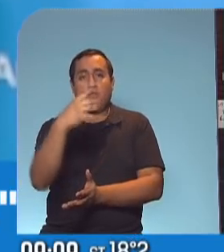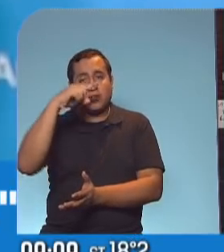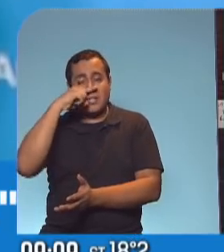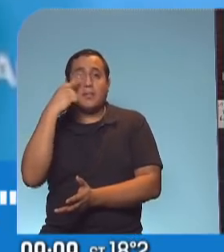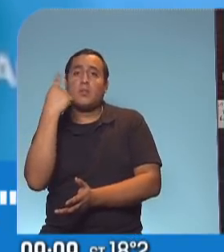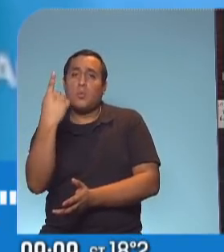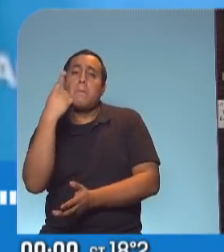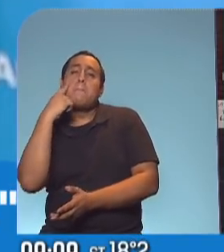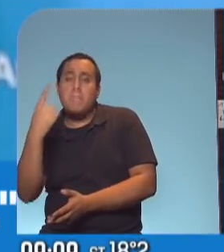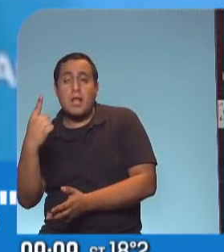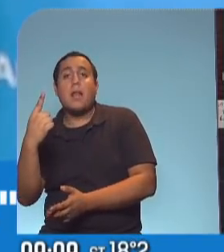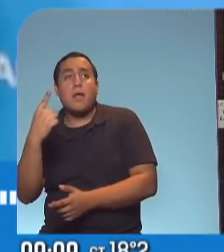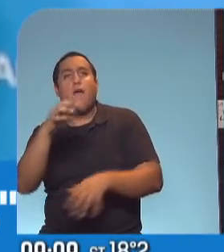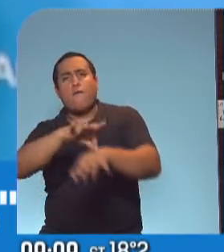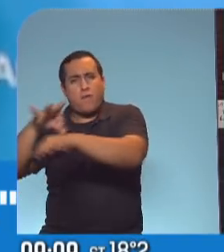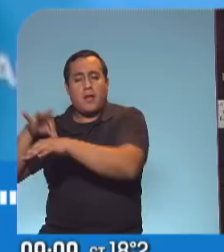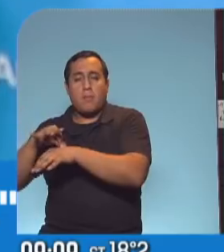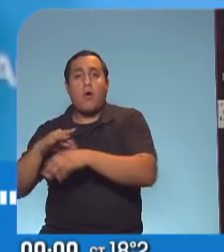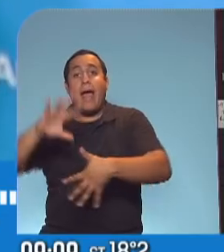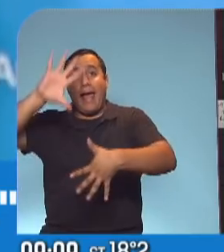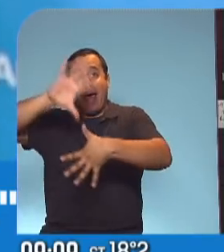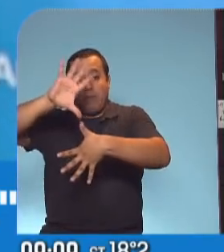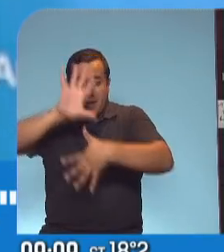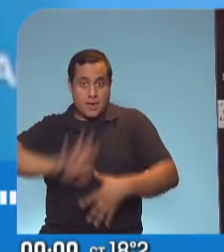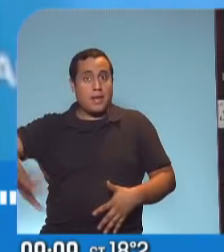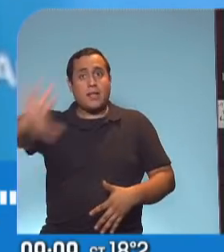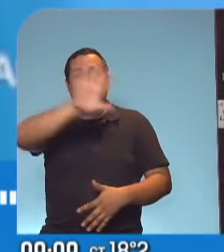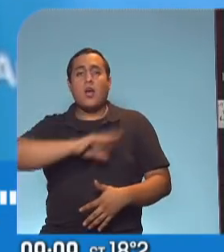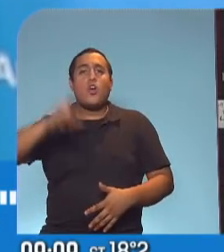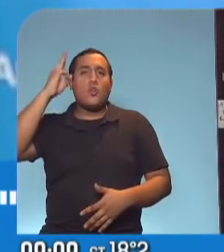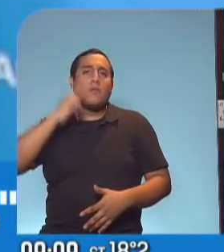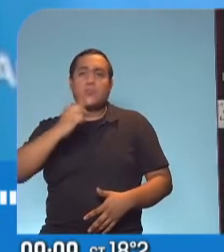2.471.000 son los casos. Y en América, en nuestro continente,